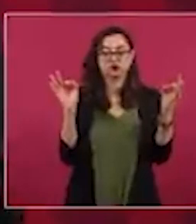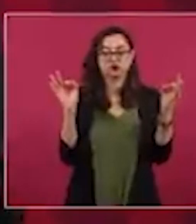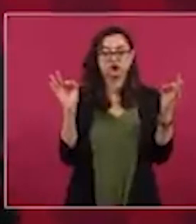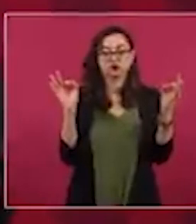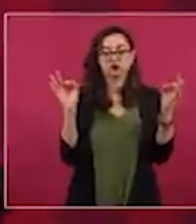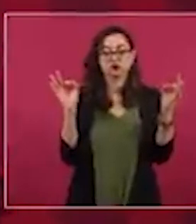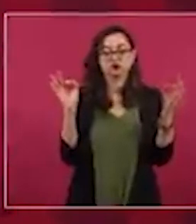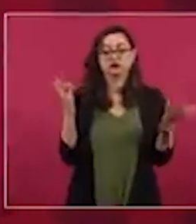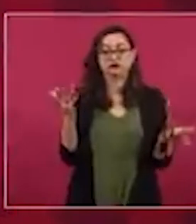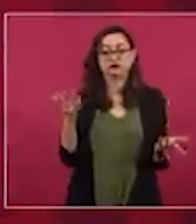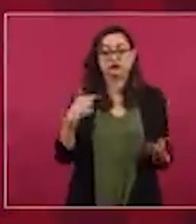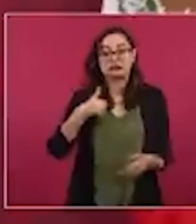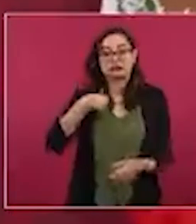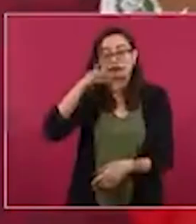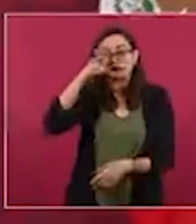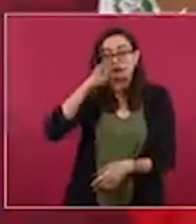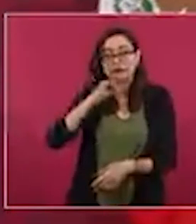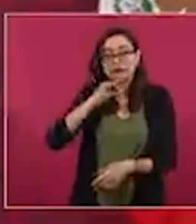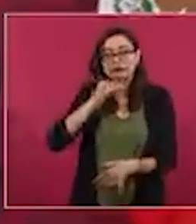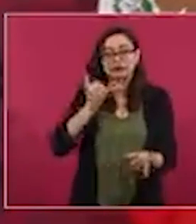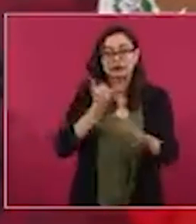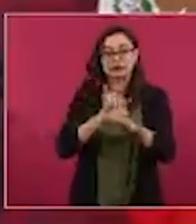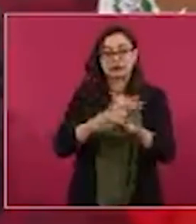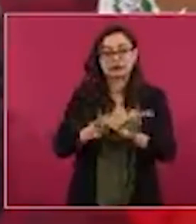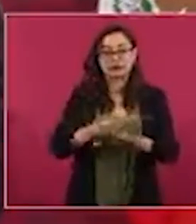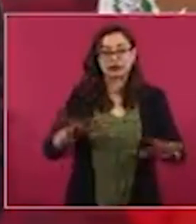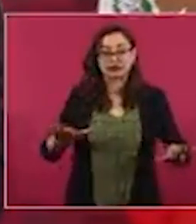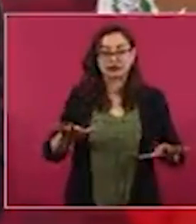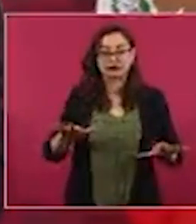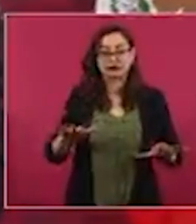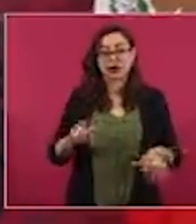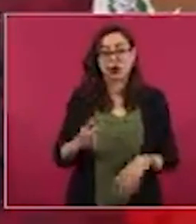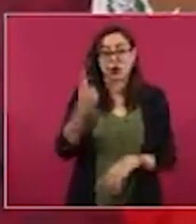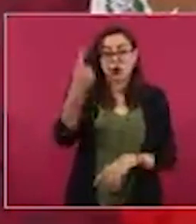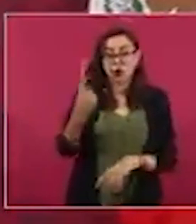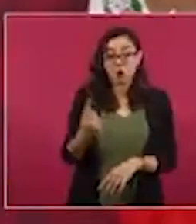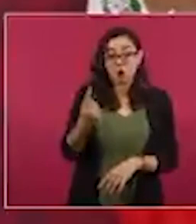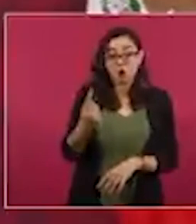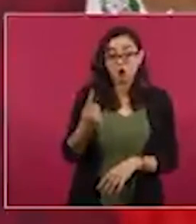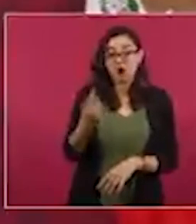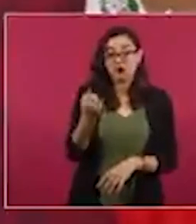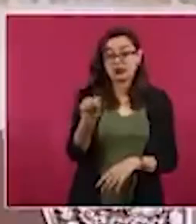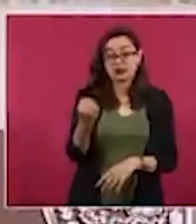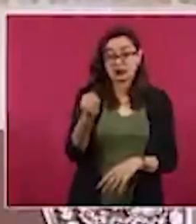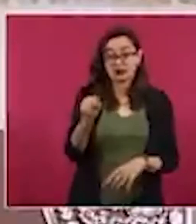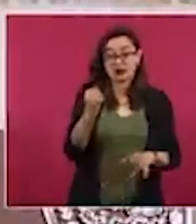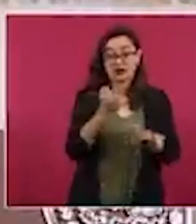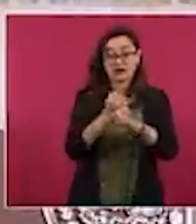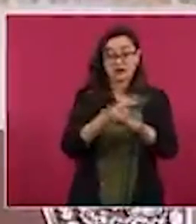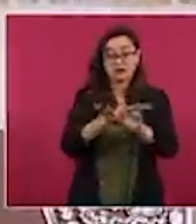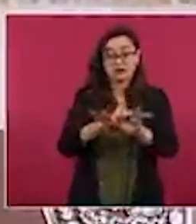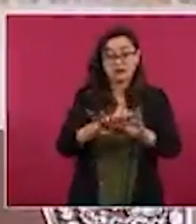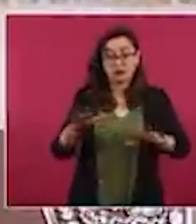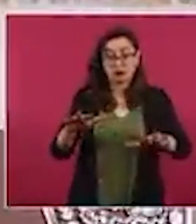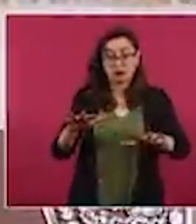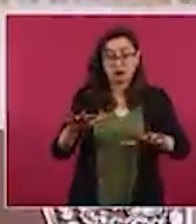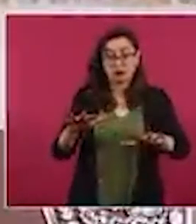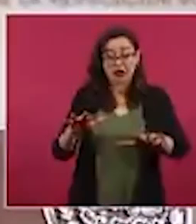Sobre el informe del día primero, no va a ser a las 11, va a ser a las